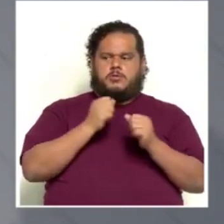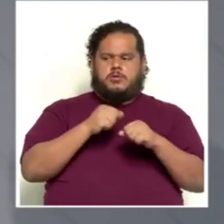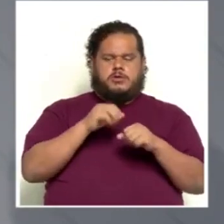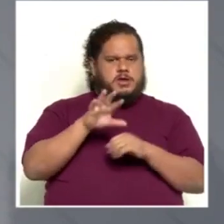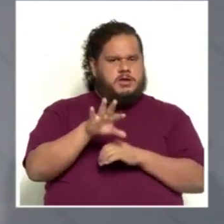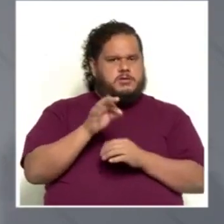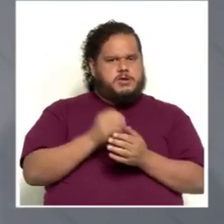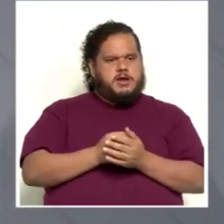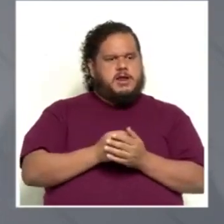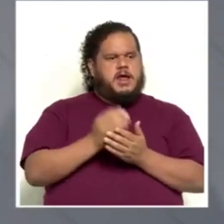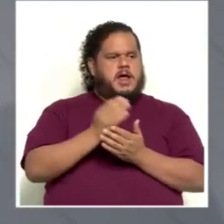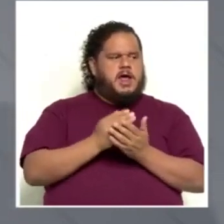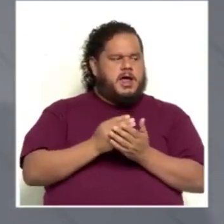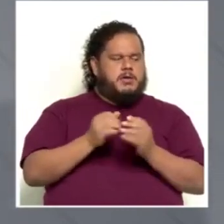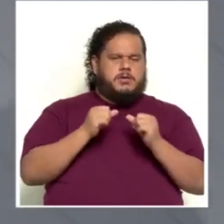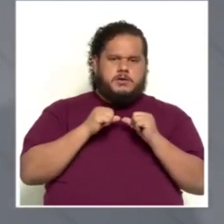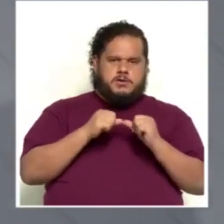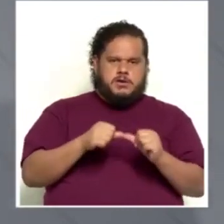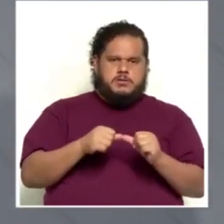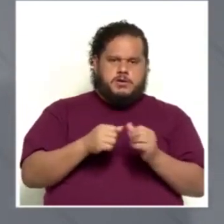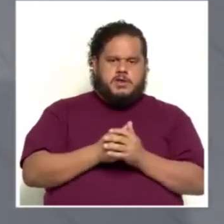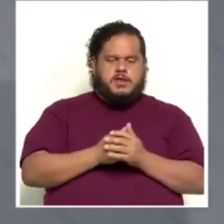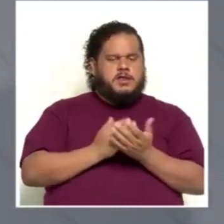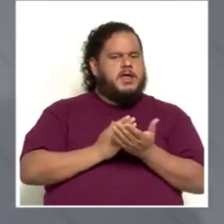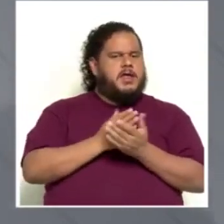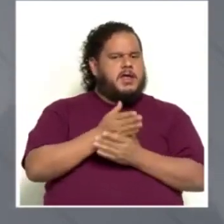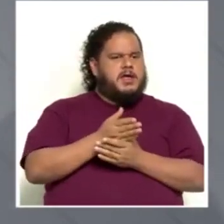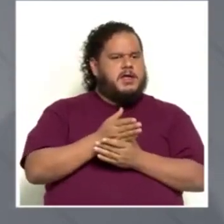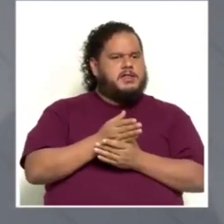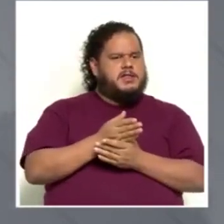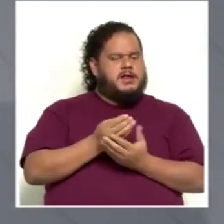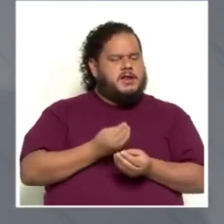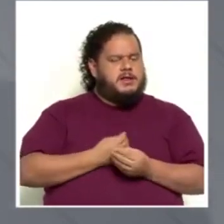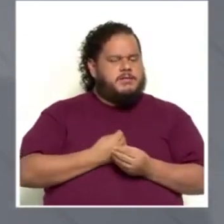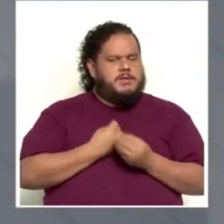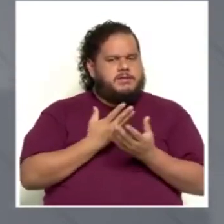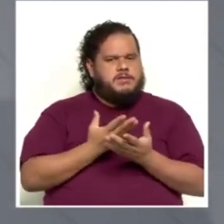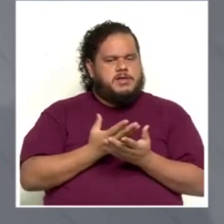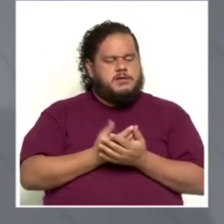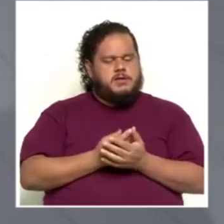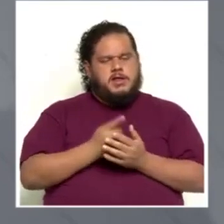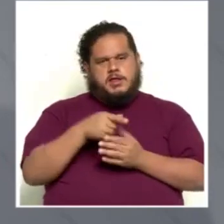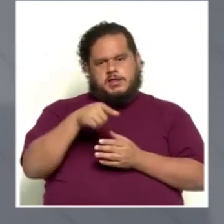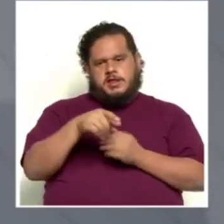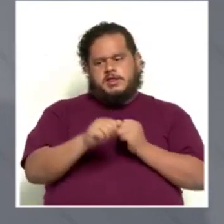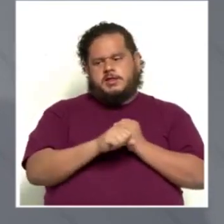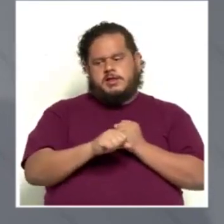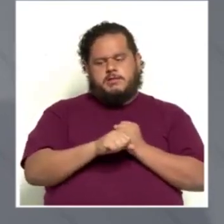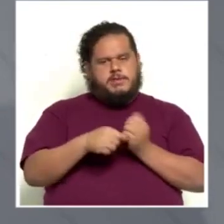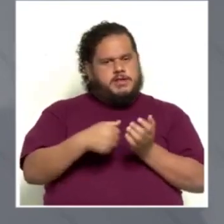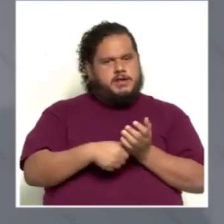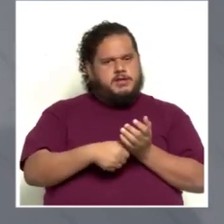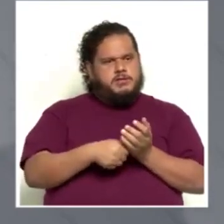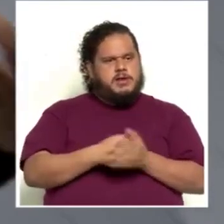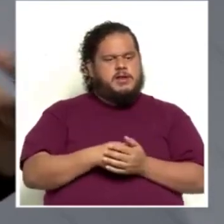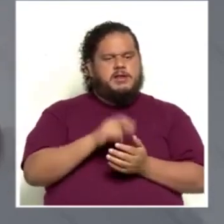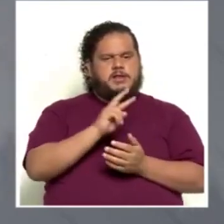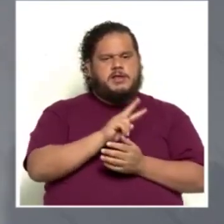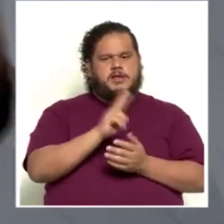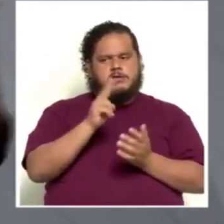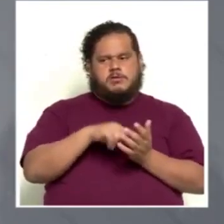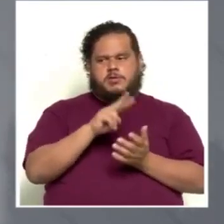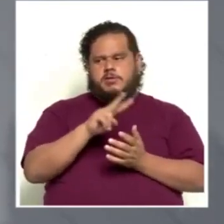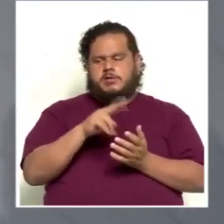encontrar una cierta continuidad entre las manifestaciones de esta campaña electoral del 2022